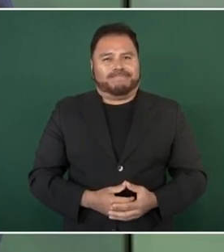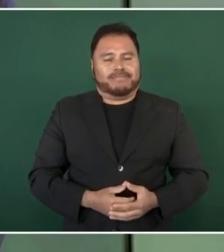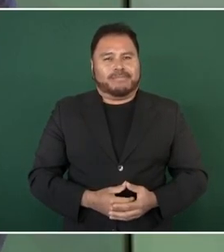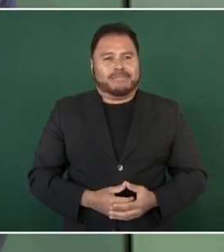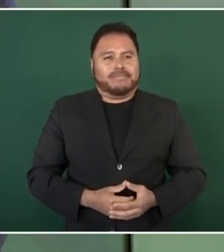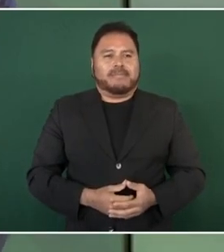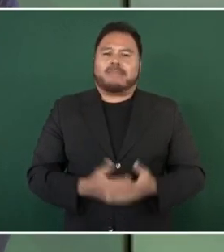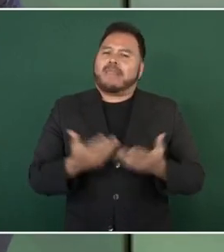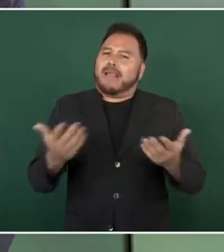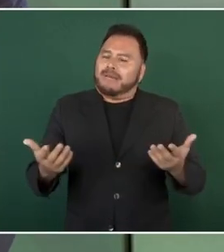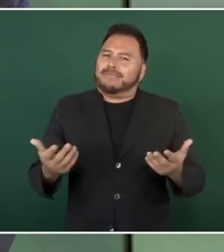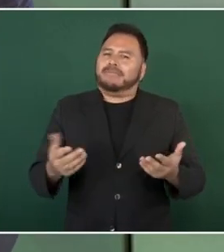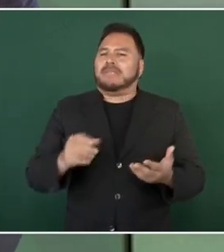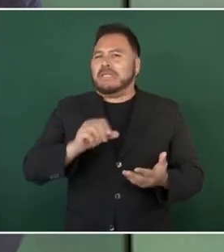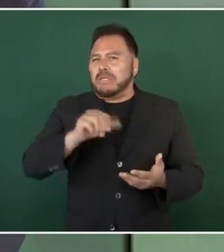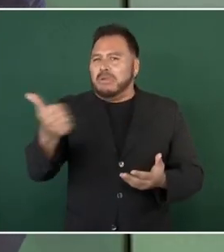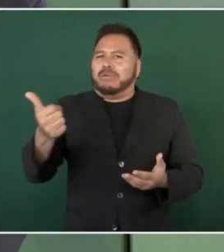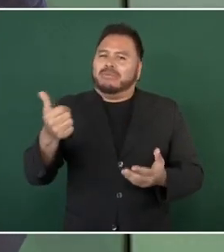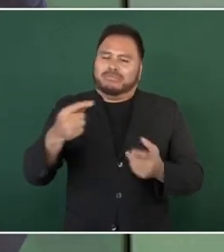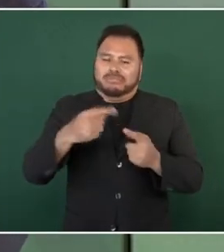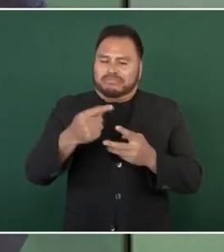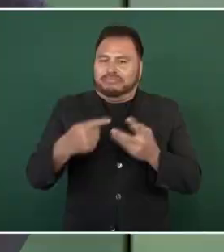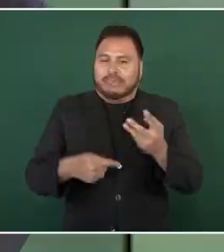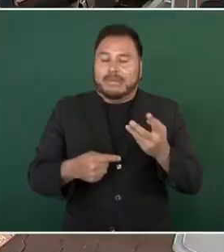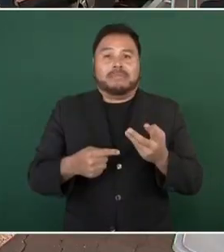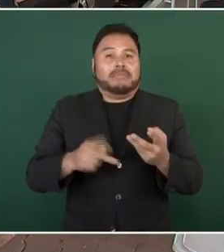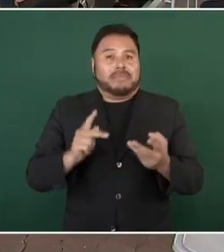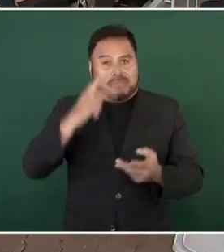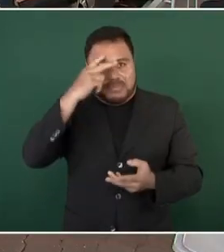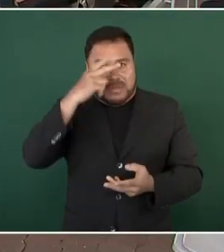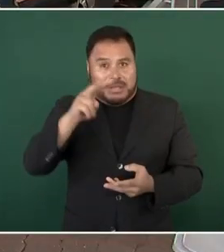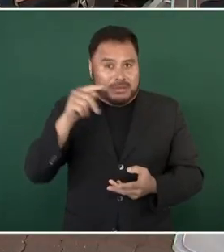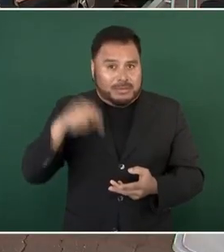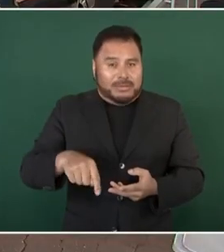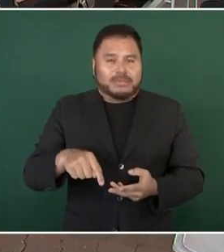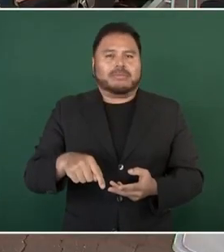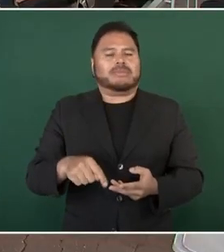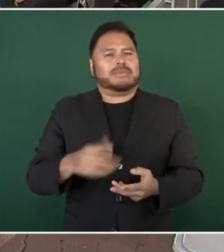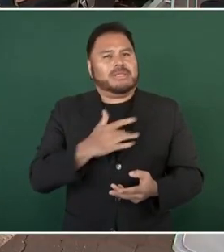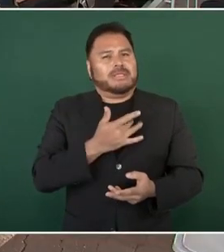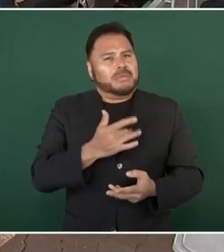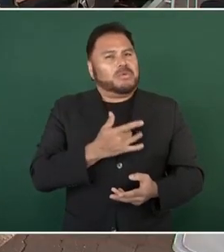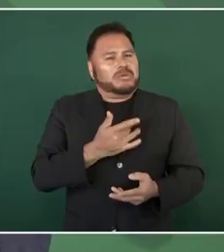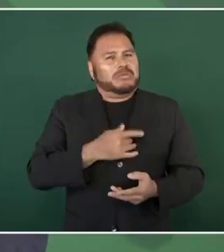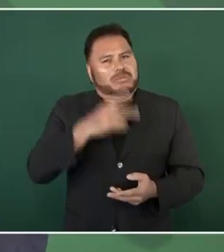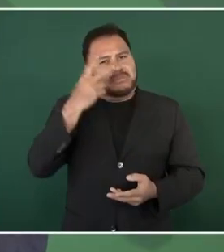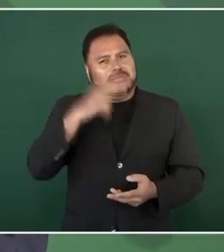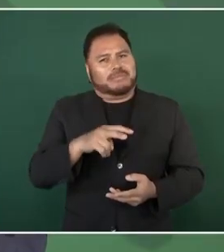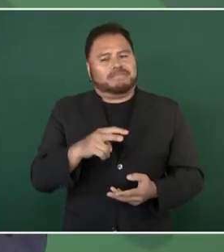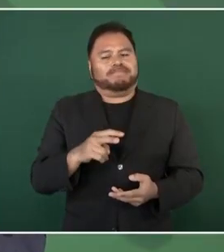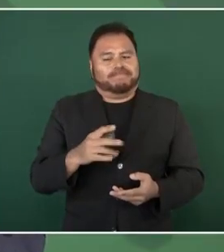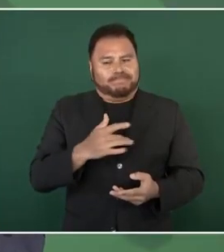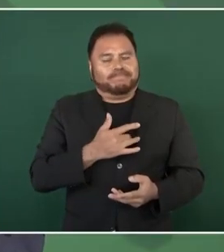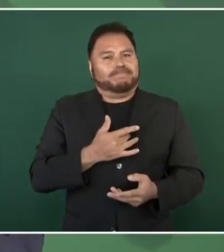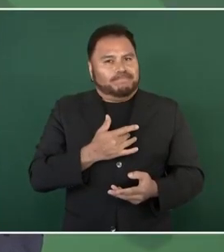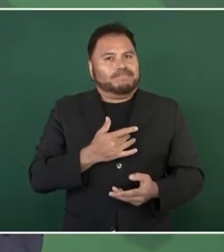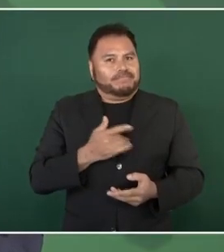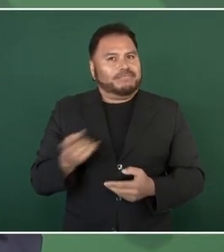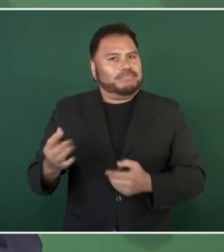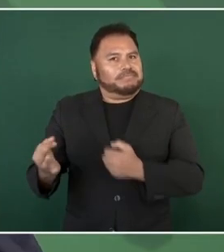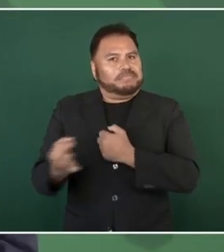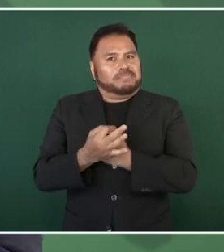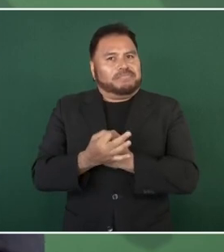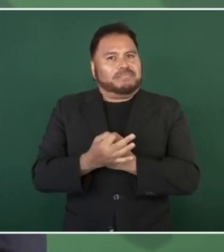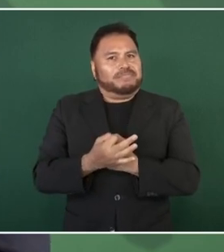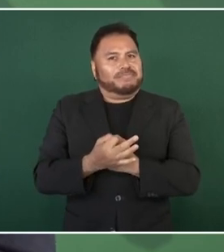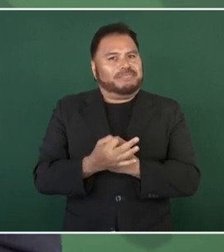Y entre otros factores, nosotros consideramos que tiene que ver con